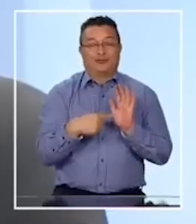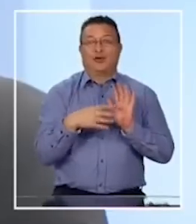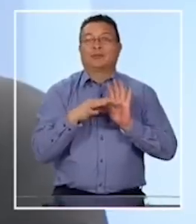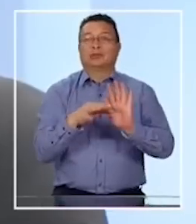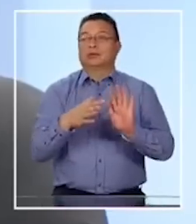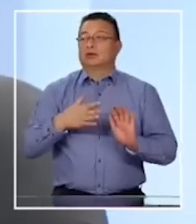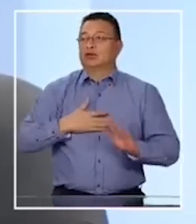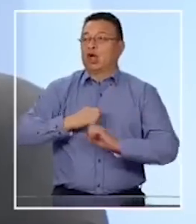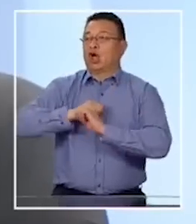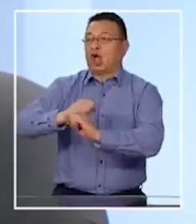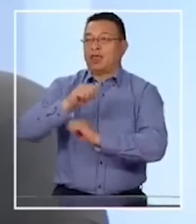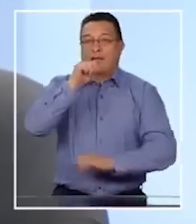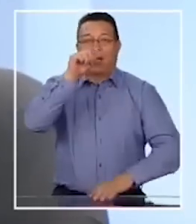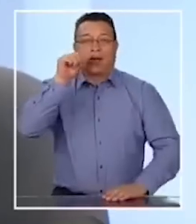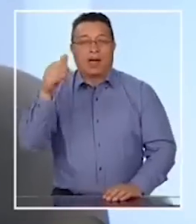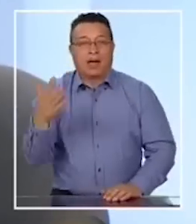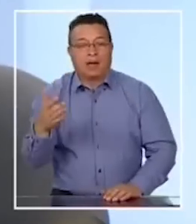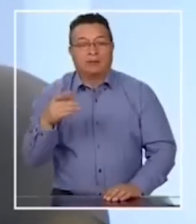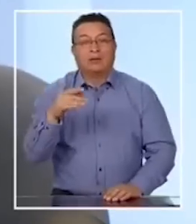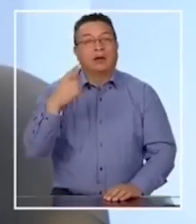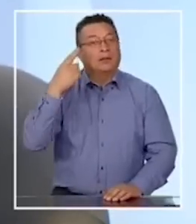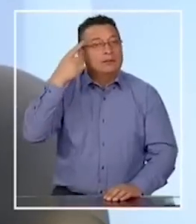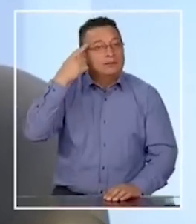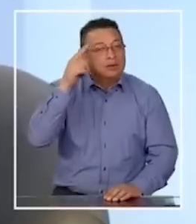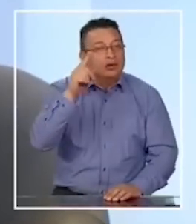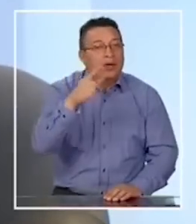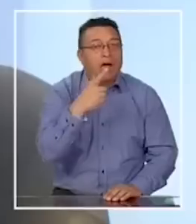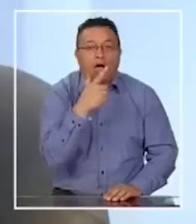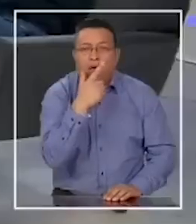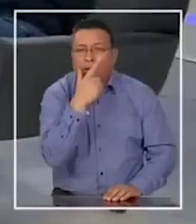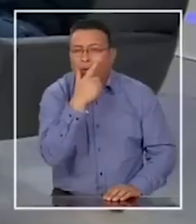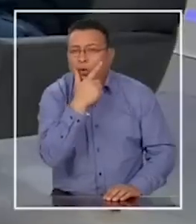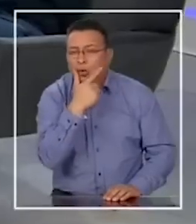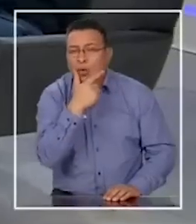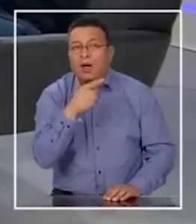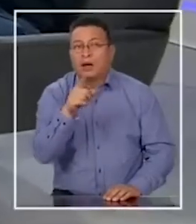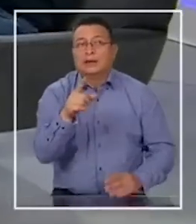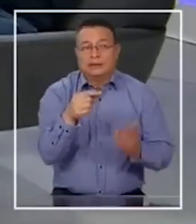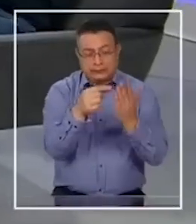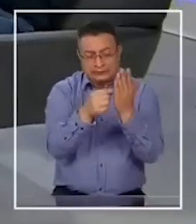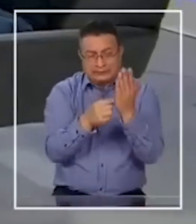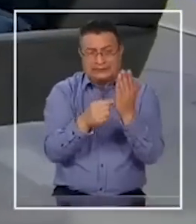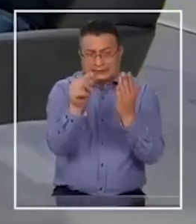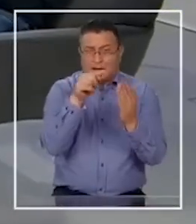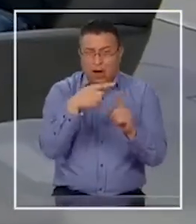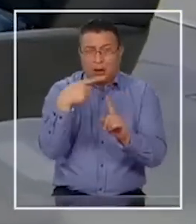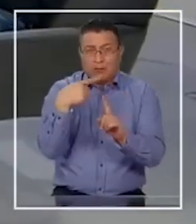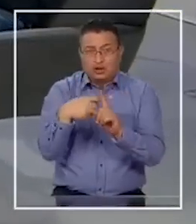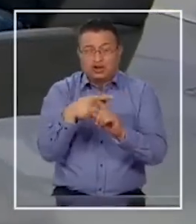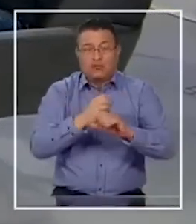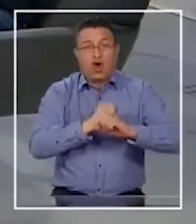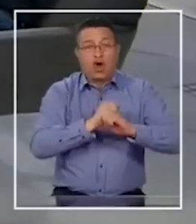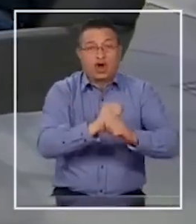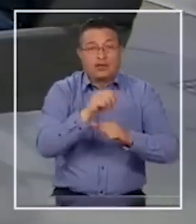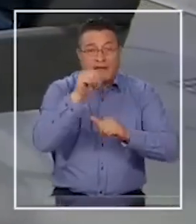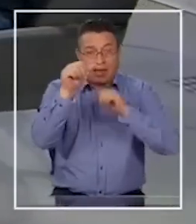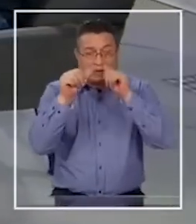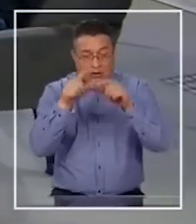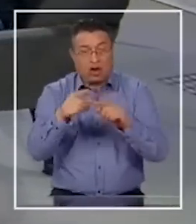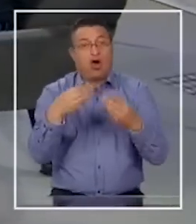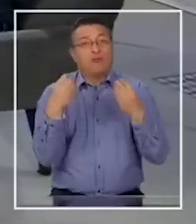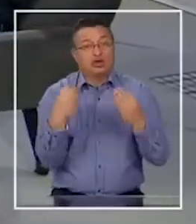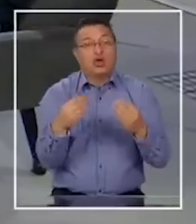mostrar y la duda es es tiene resultados efectivos en el combate contra el narcotráfico